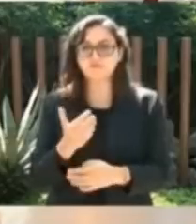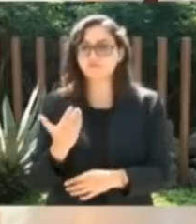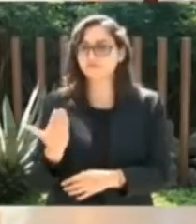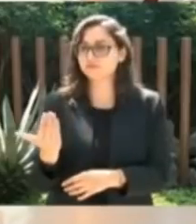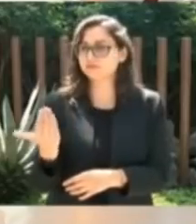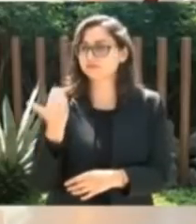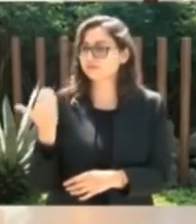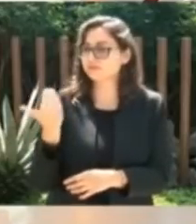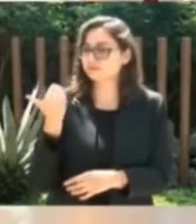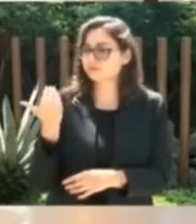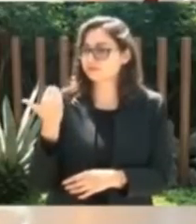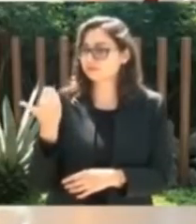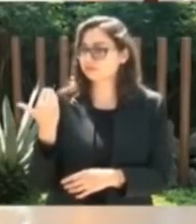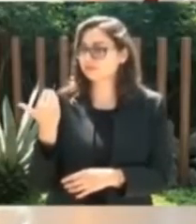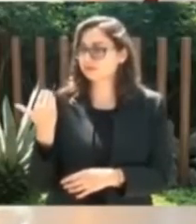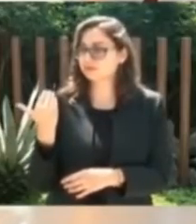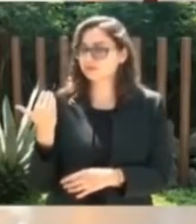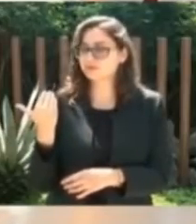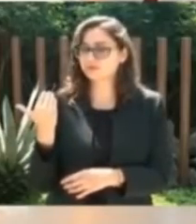Recientemente